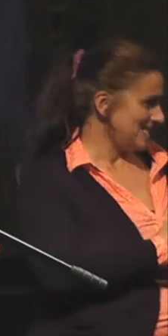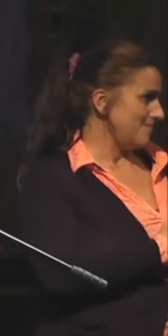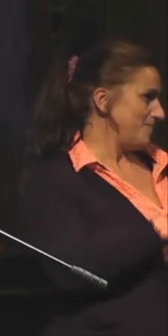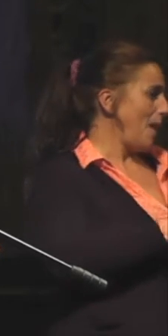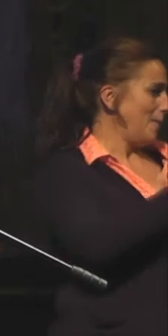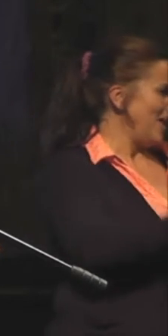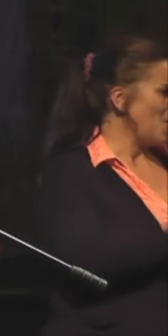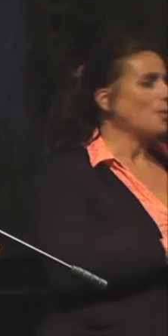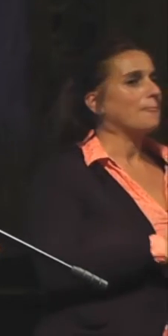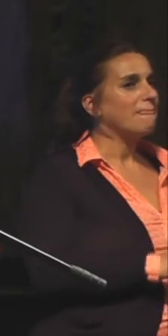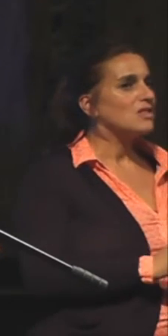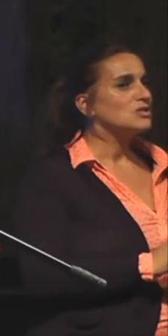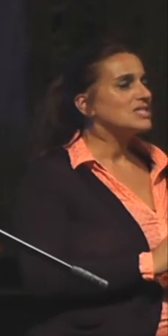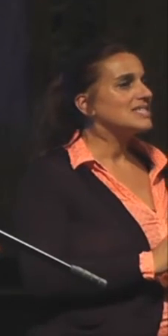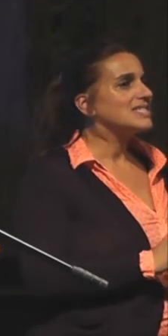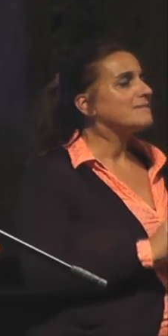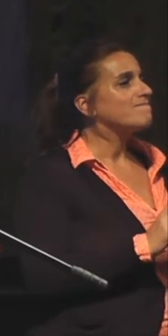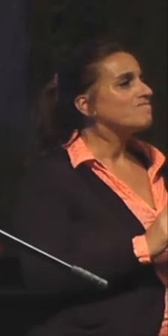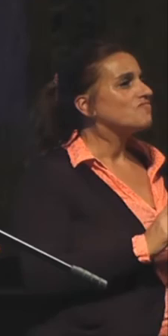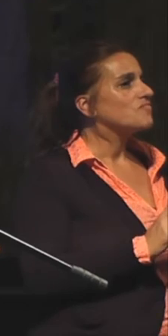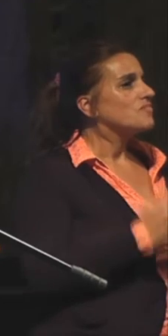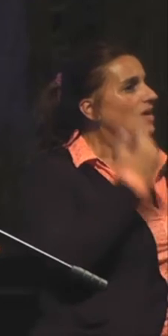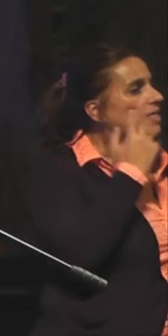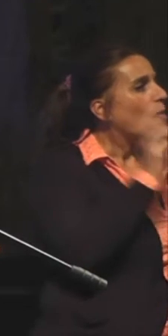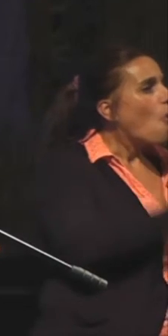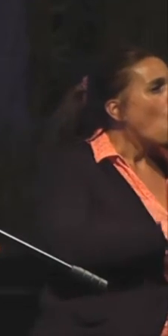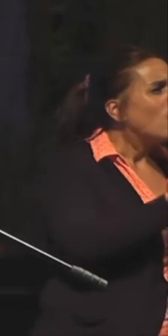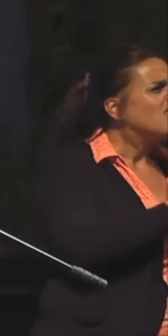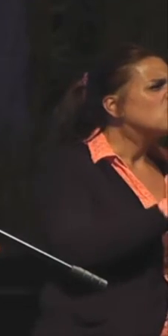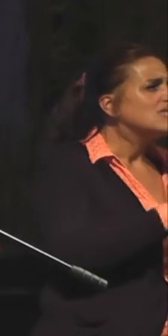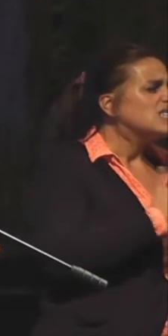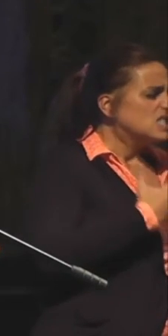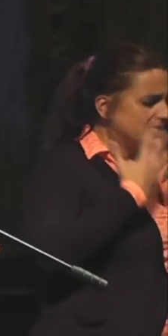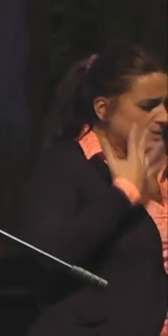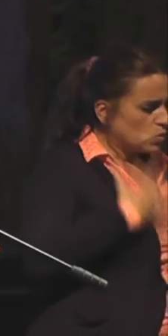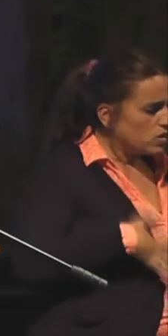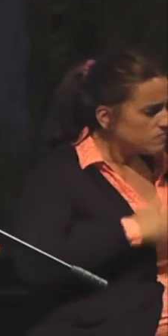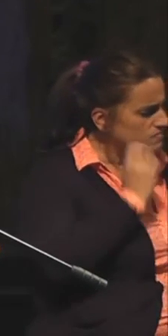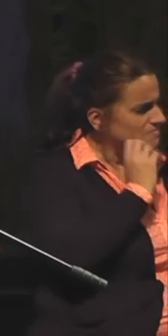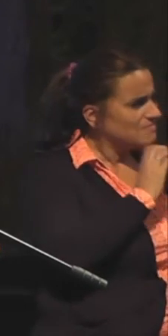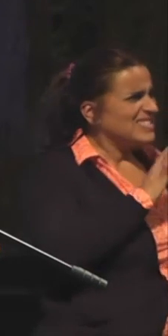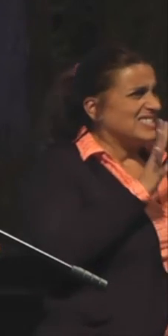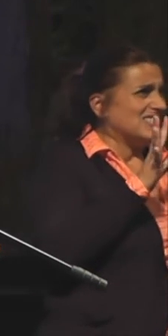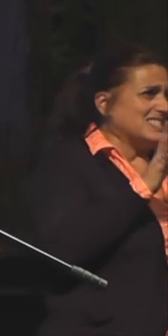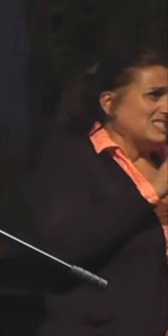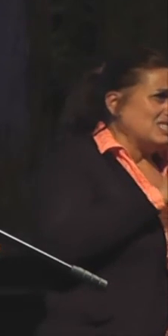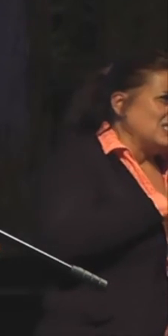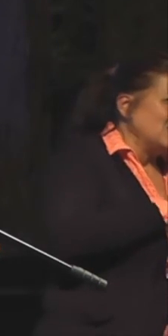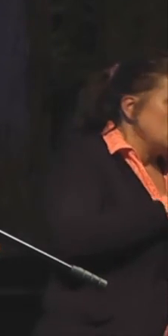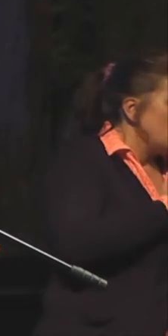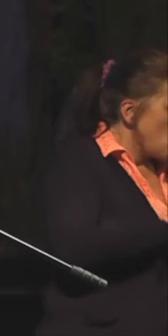y cuesta no emocionarse con la escena de wilson deteriorado físicamente pero como una fortaleza